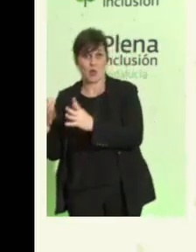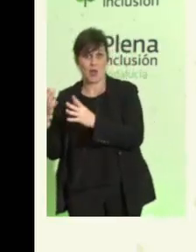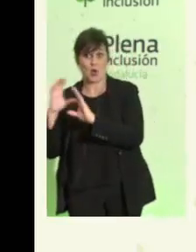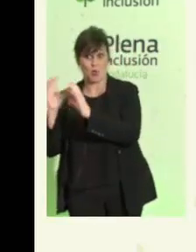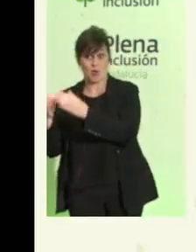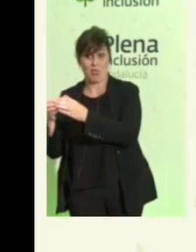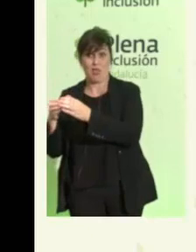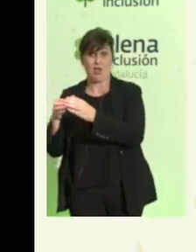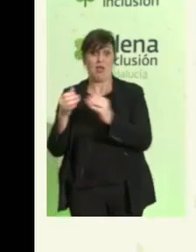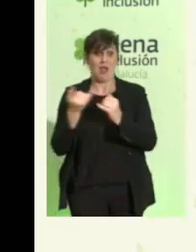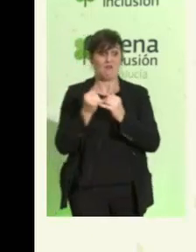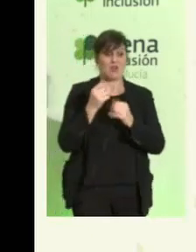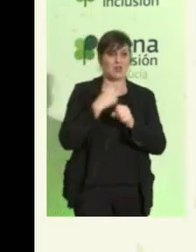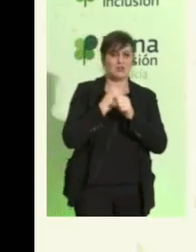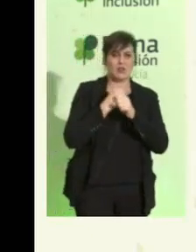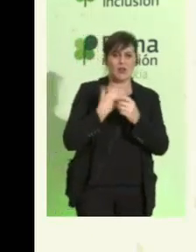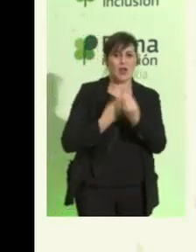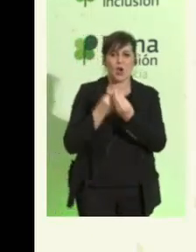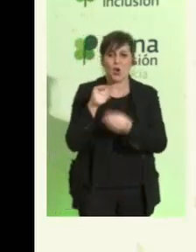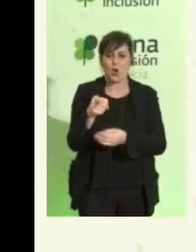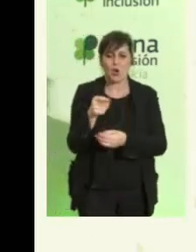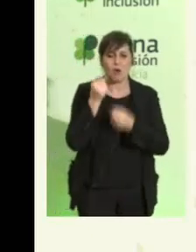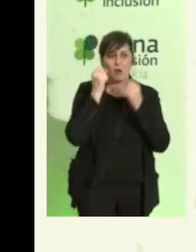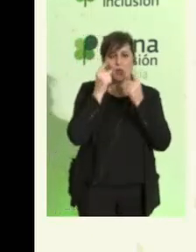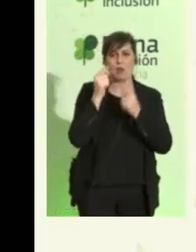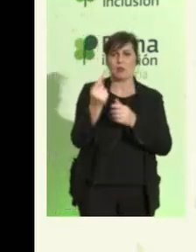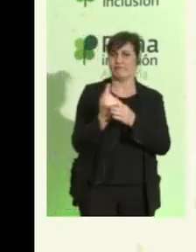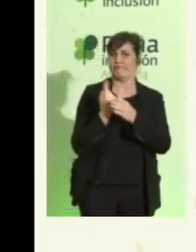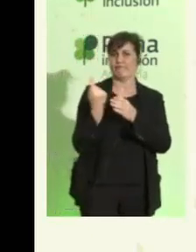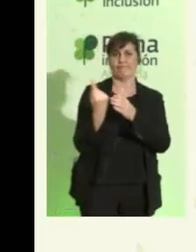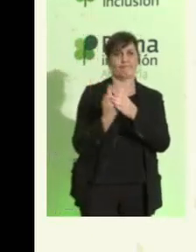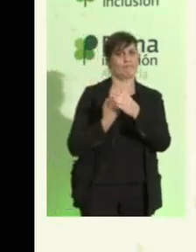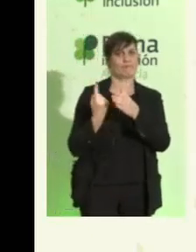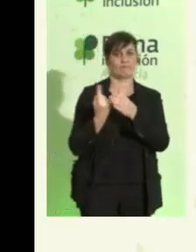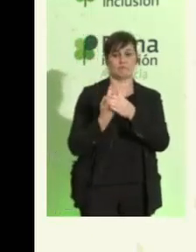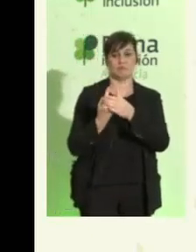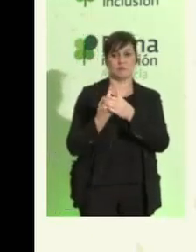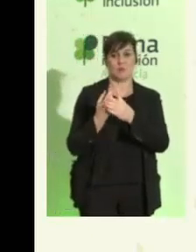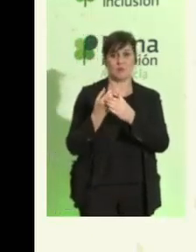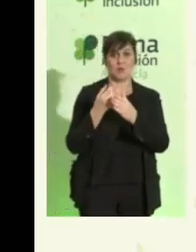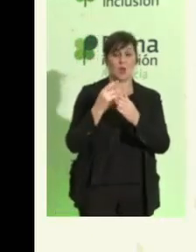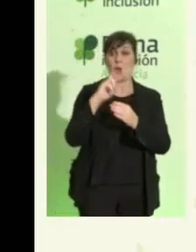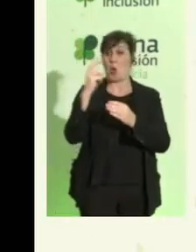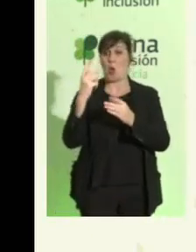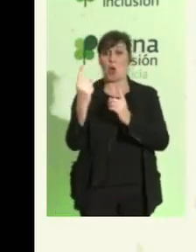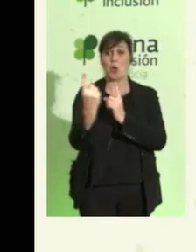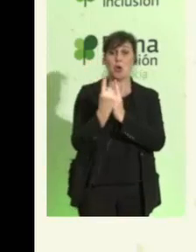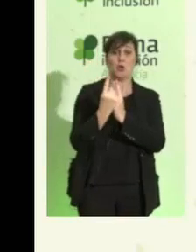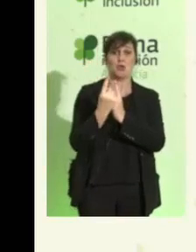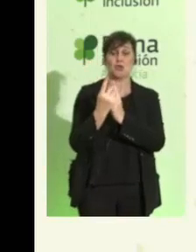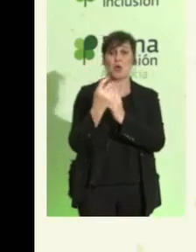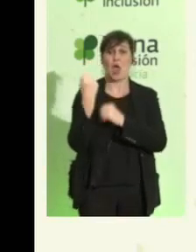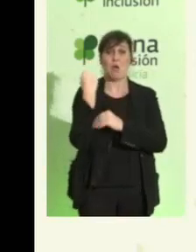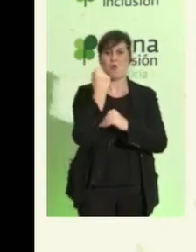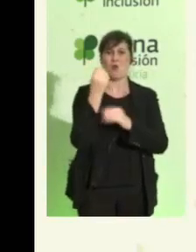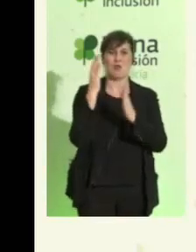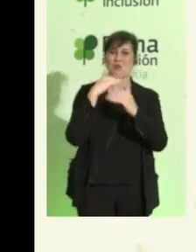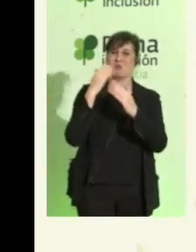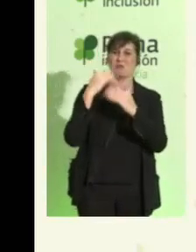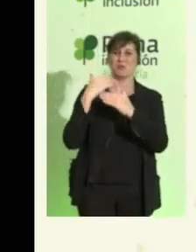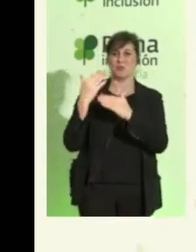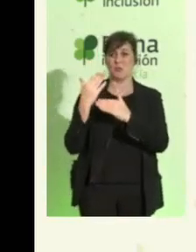solas, que no tienen nadie en su vida. Entonces, si queremos ayudar a la gente a tener una vida como las que nos gustaría tener a